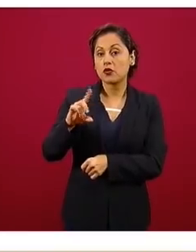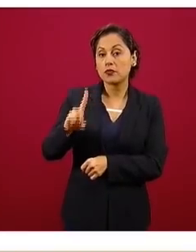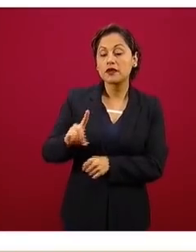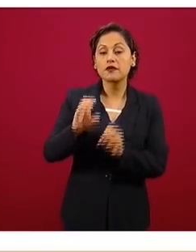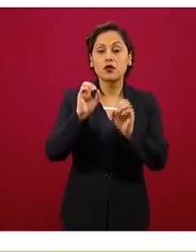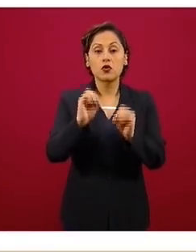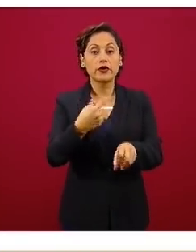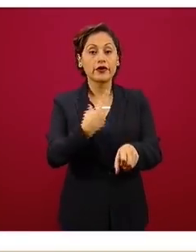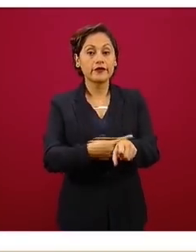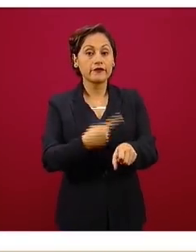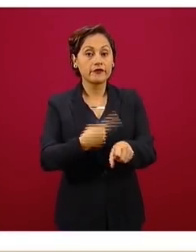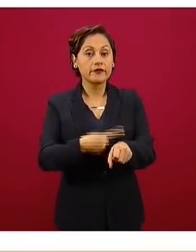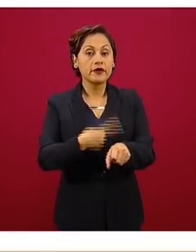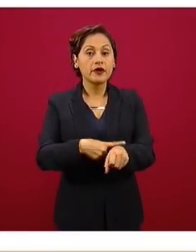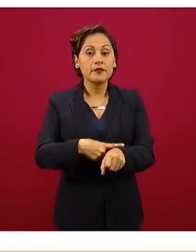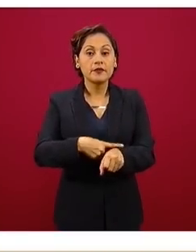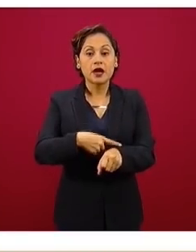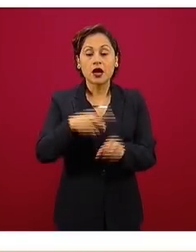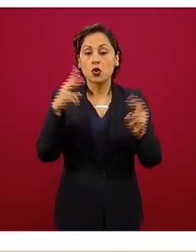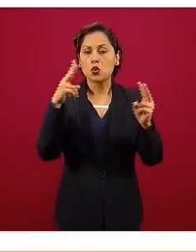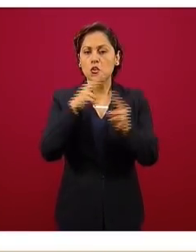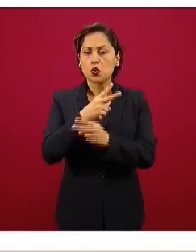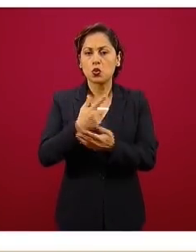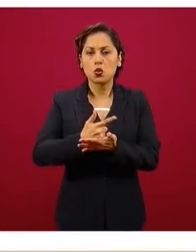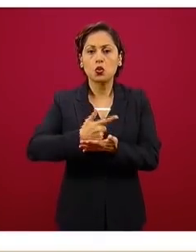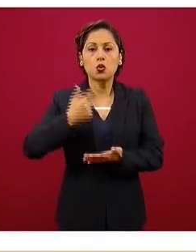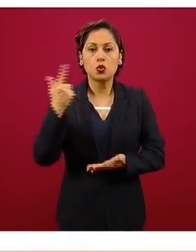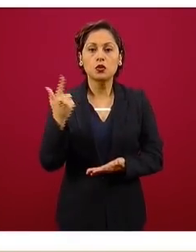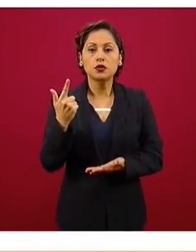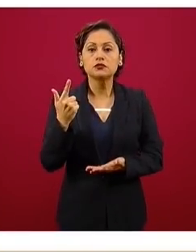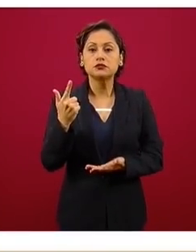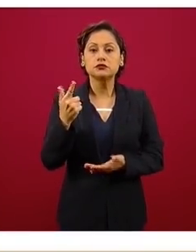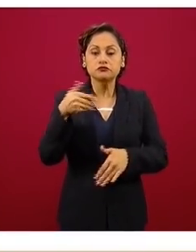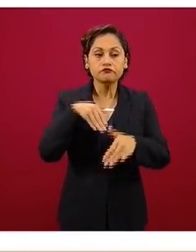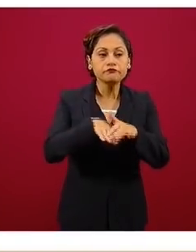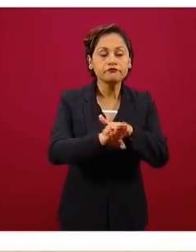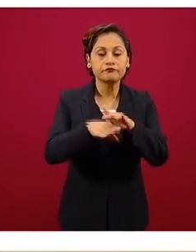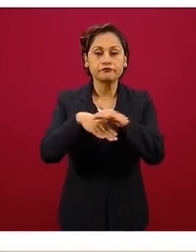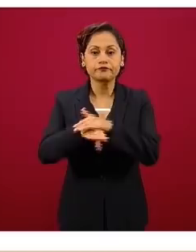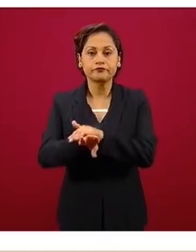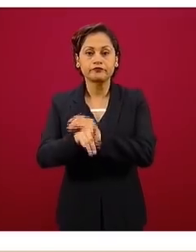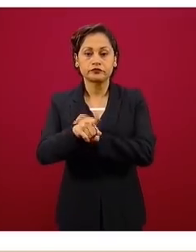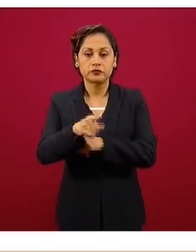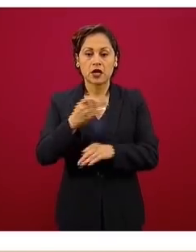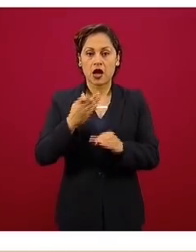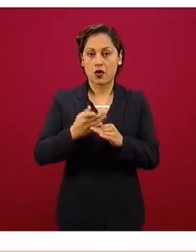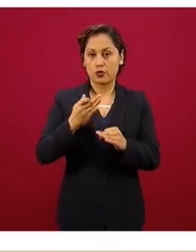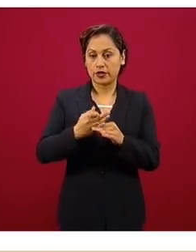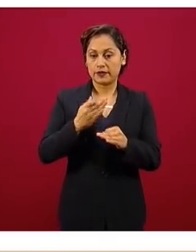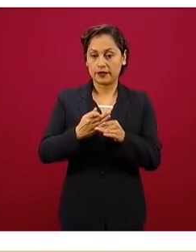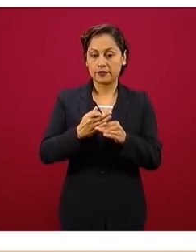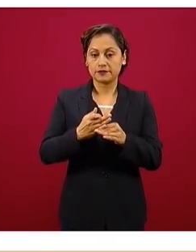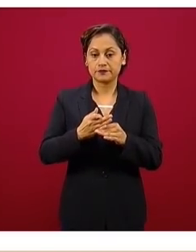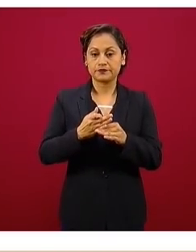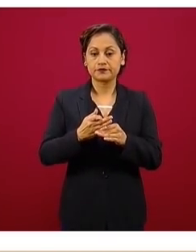aguda grave conforme se acercan al punto de sobreocupación. En este momento, de